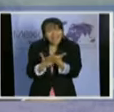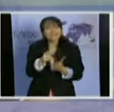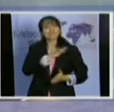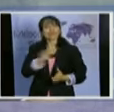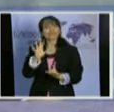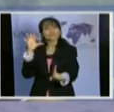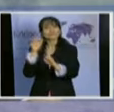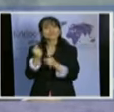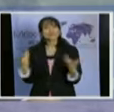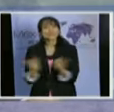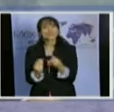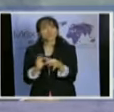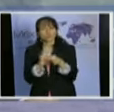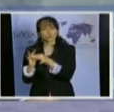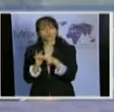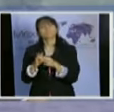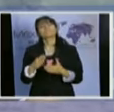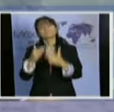son